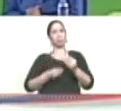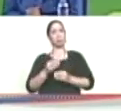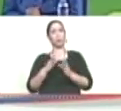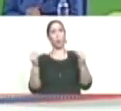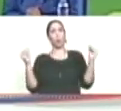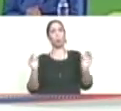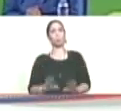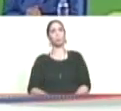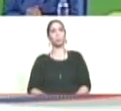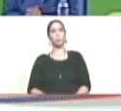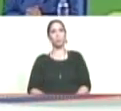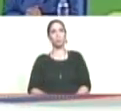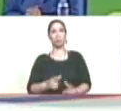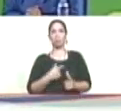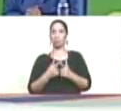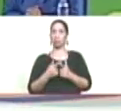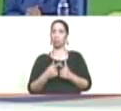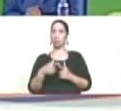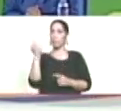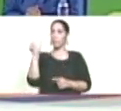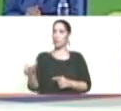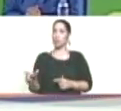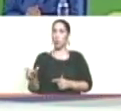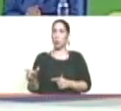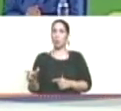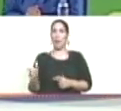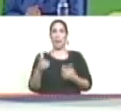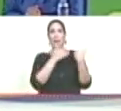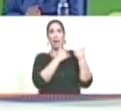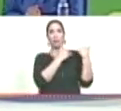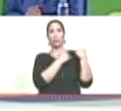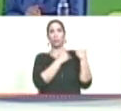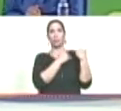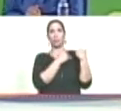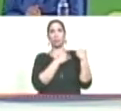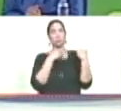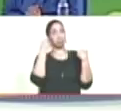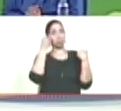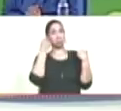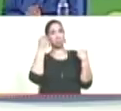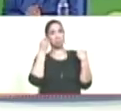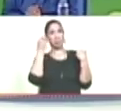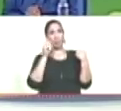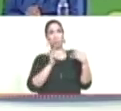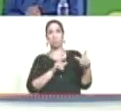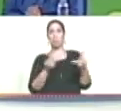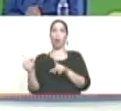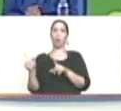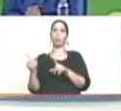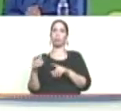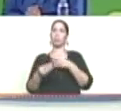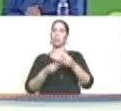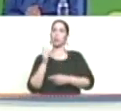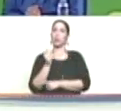entonces esa persona en un cargo cree que ya cumplió su tarea, pues.